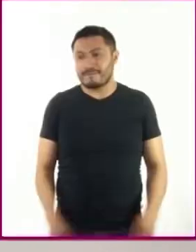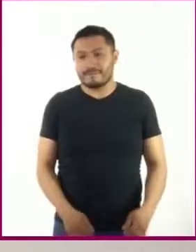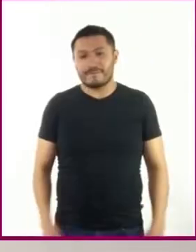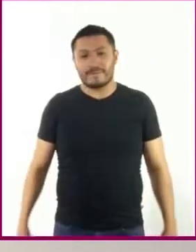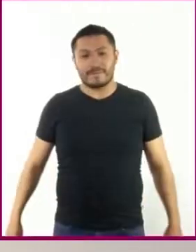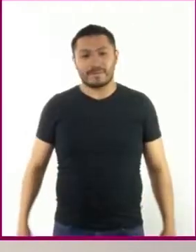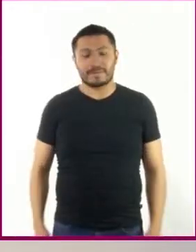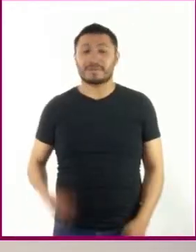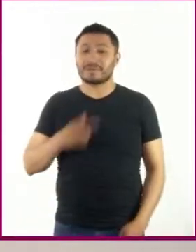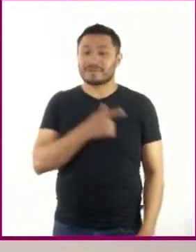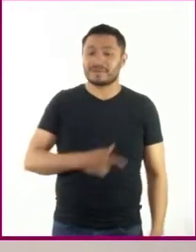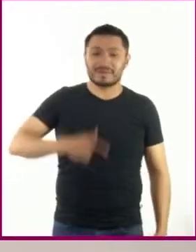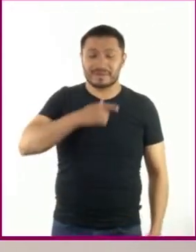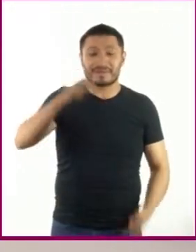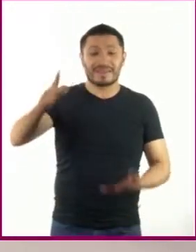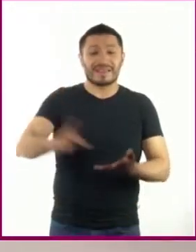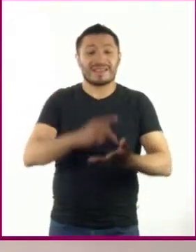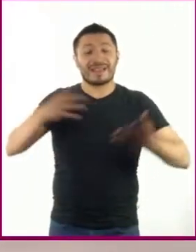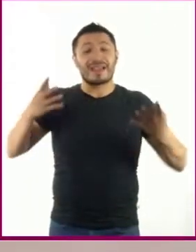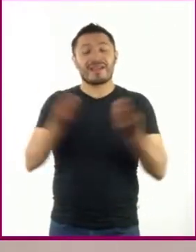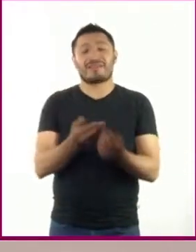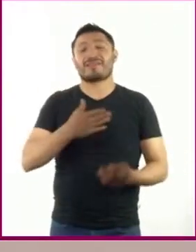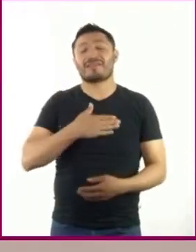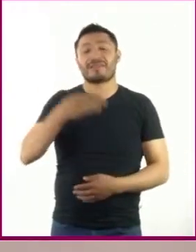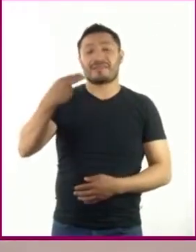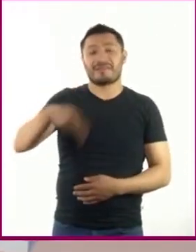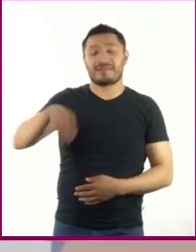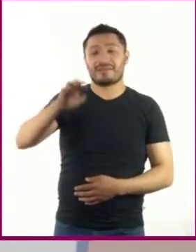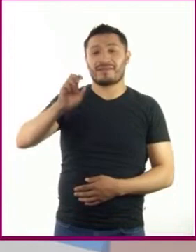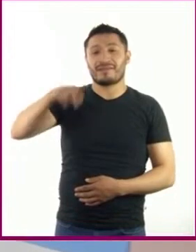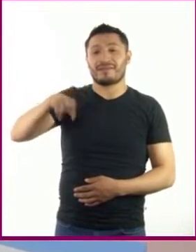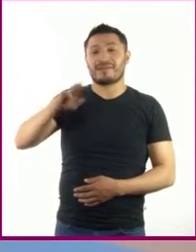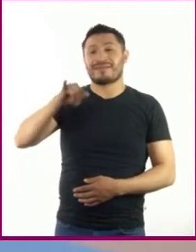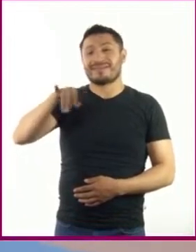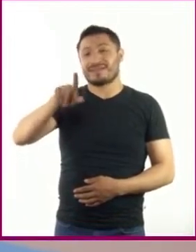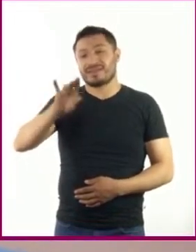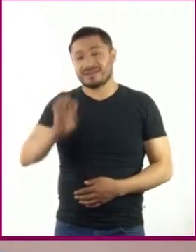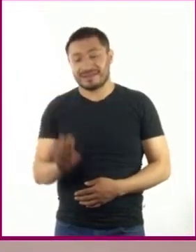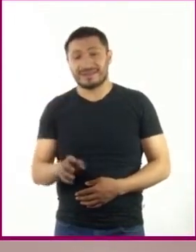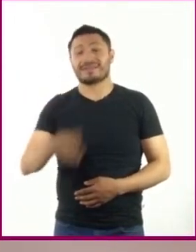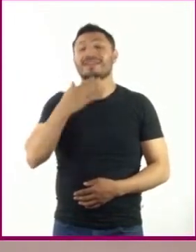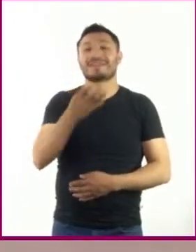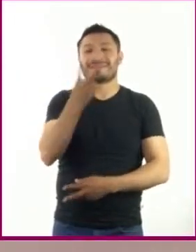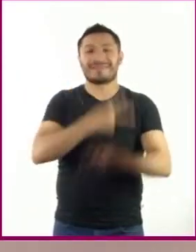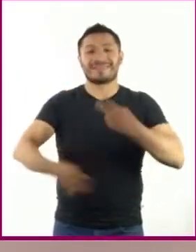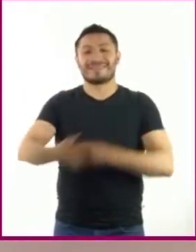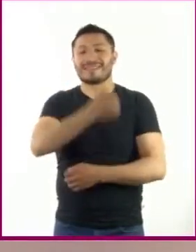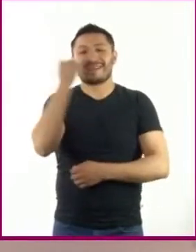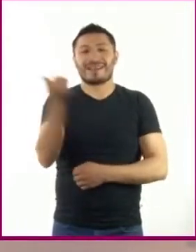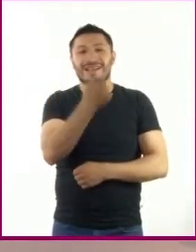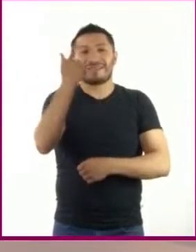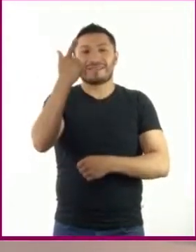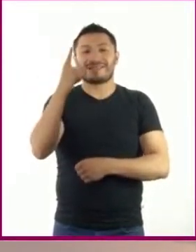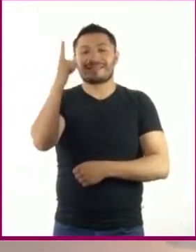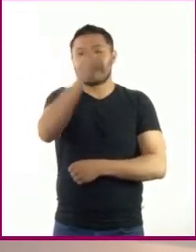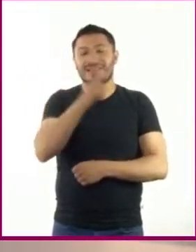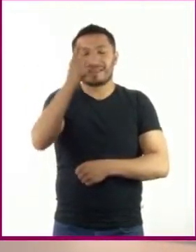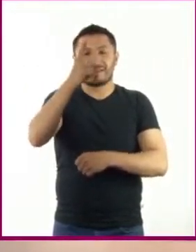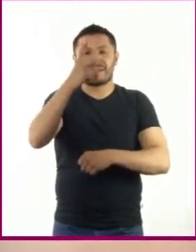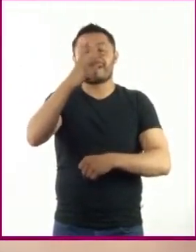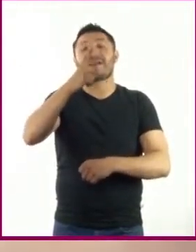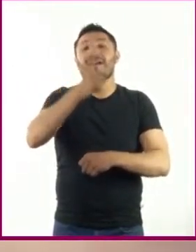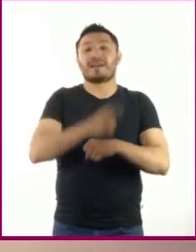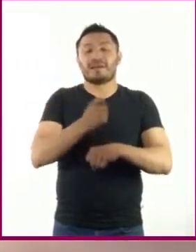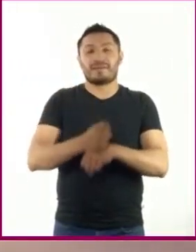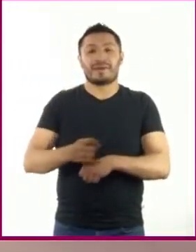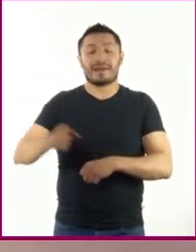qué gusto estar nuevamente con ustedes. Soy Enrique Rodal y les doy la bienvenida a las alumnas y alumnos de lengua materna de segundo grado de